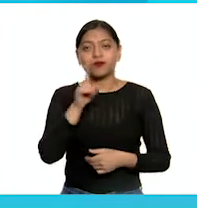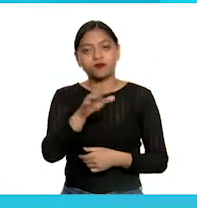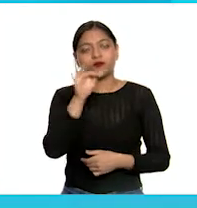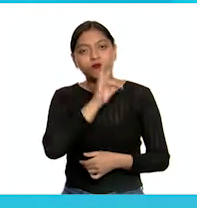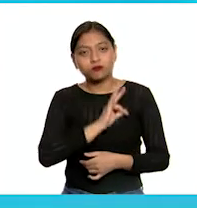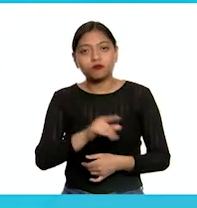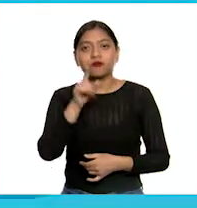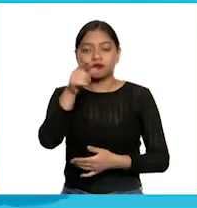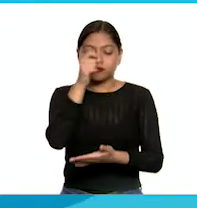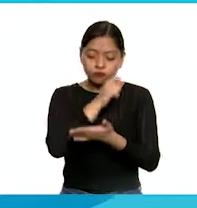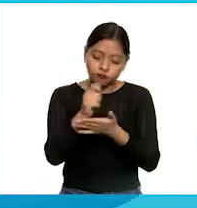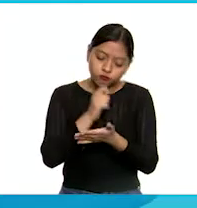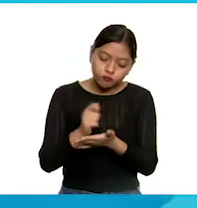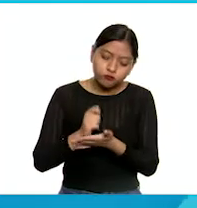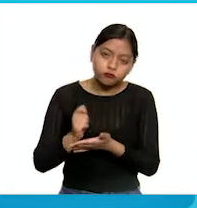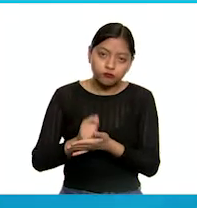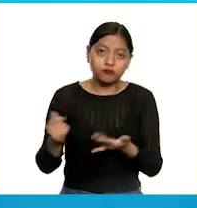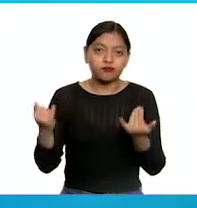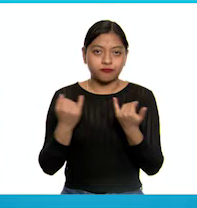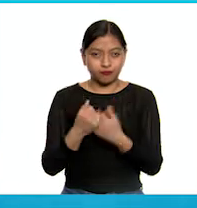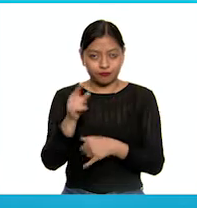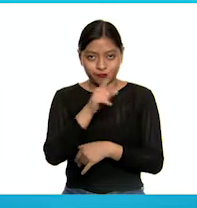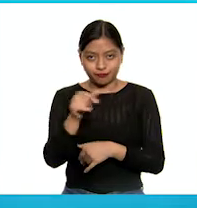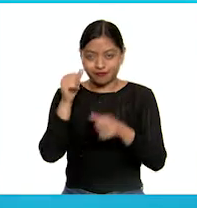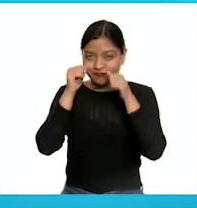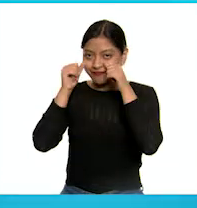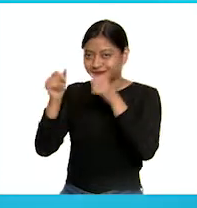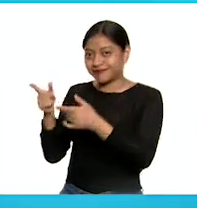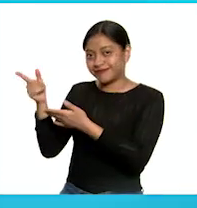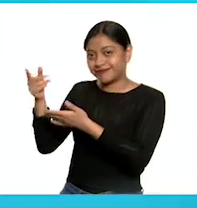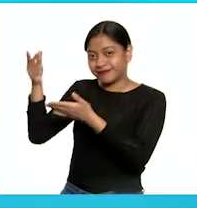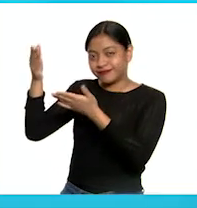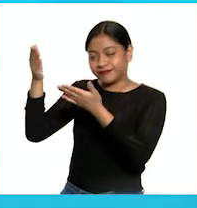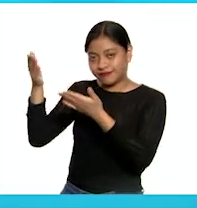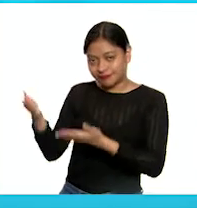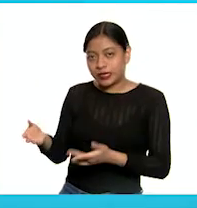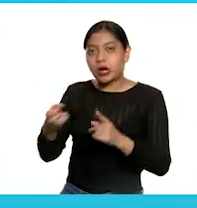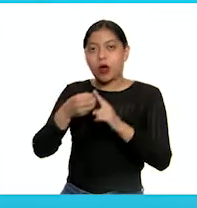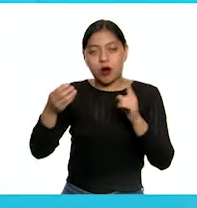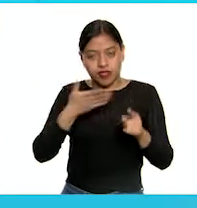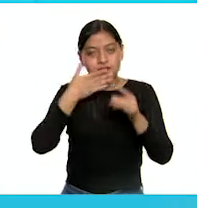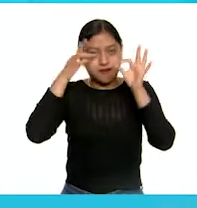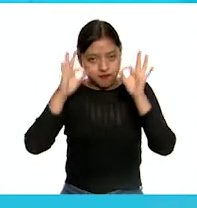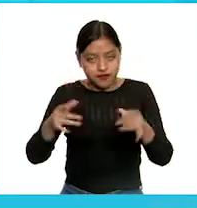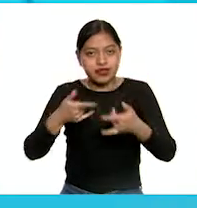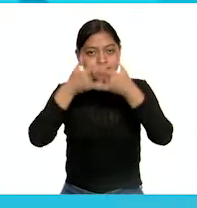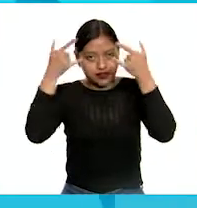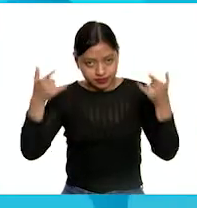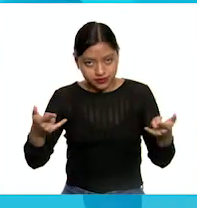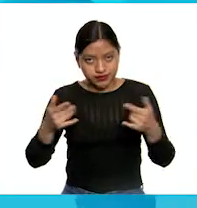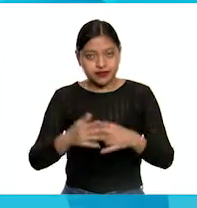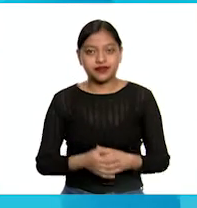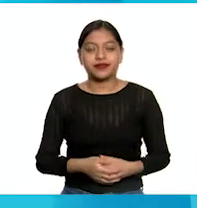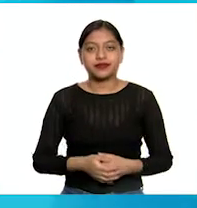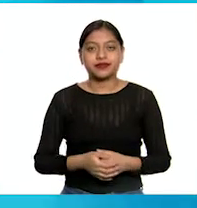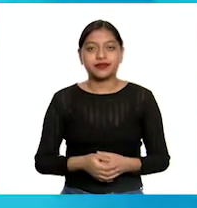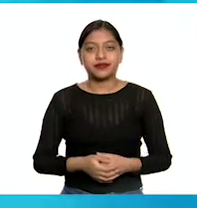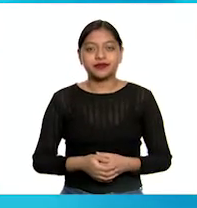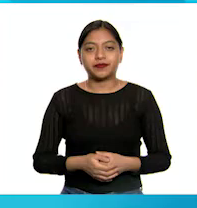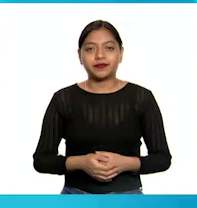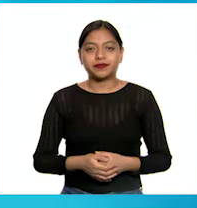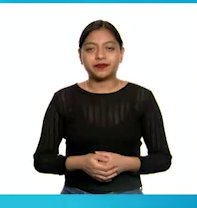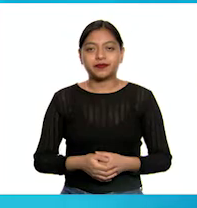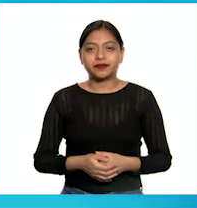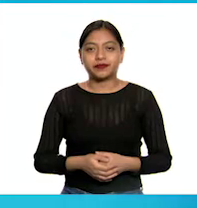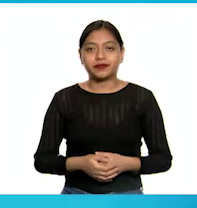elaboren sus anotaciones y ya lo están viendo ahí en pantalla, ¿verdad? Y mágicamente van a